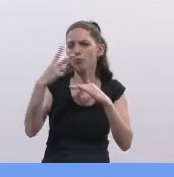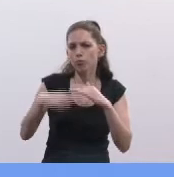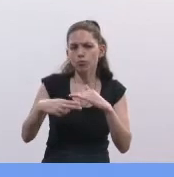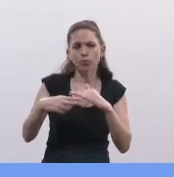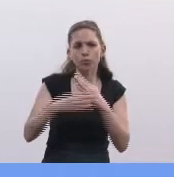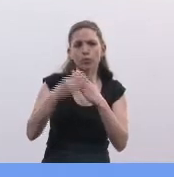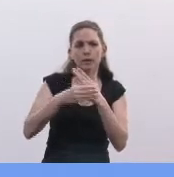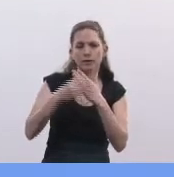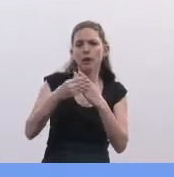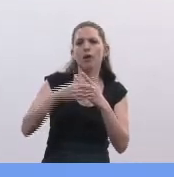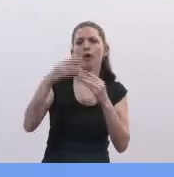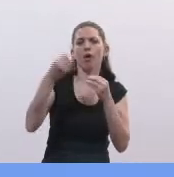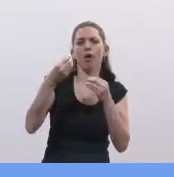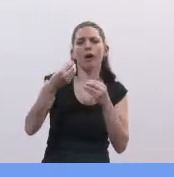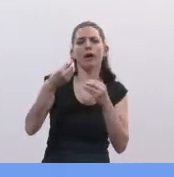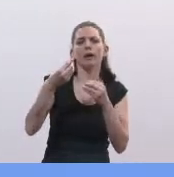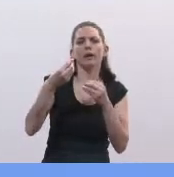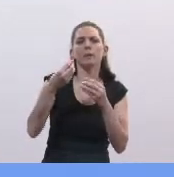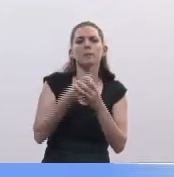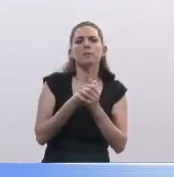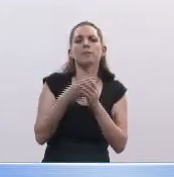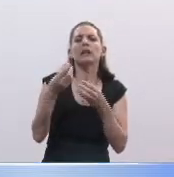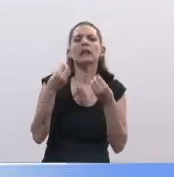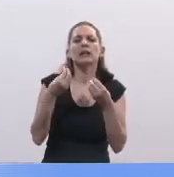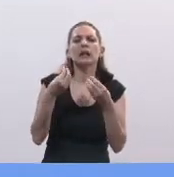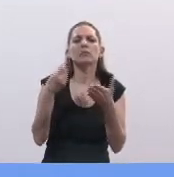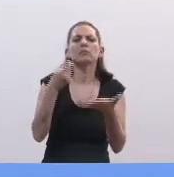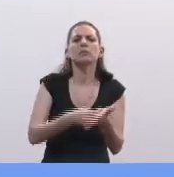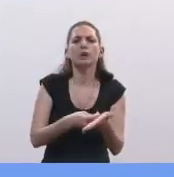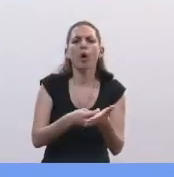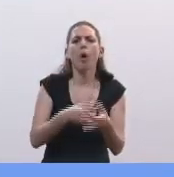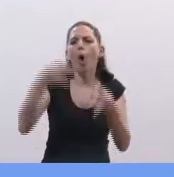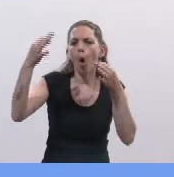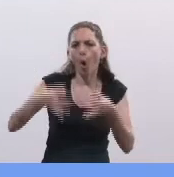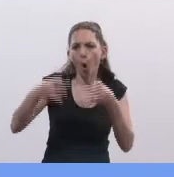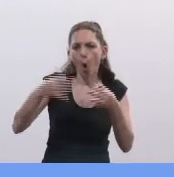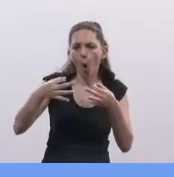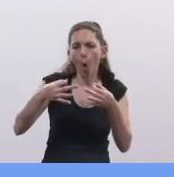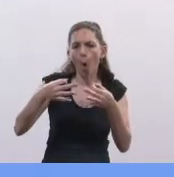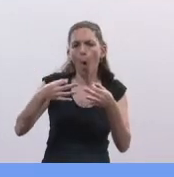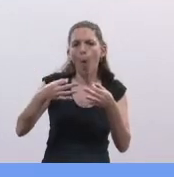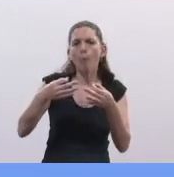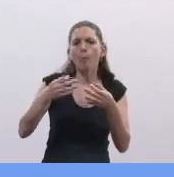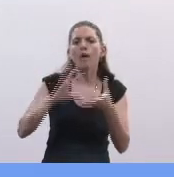admita dilación, quien la recibiere la cumplirá en nombre del superior.